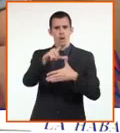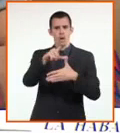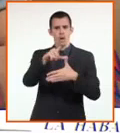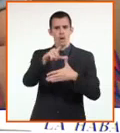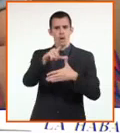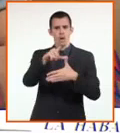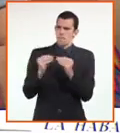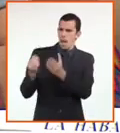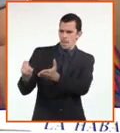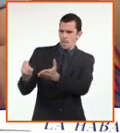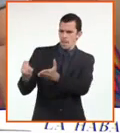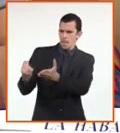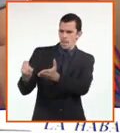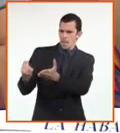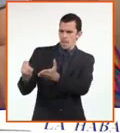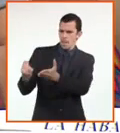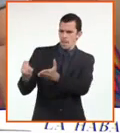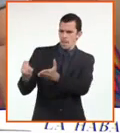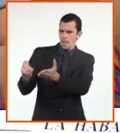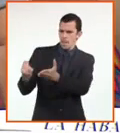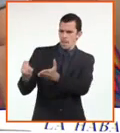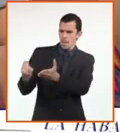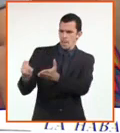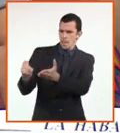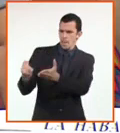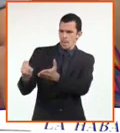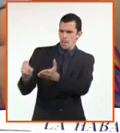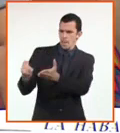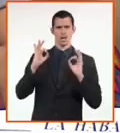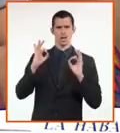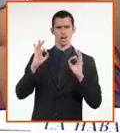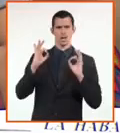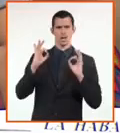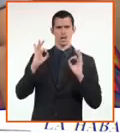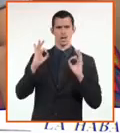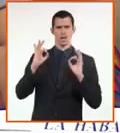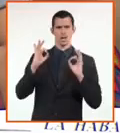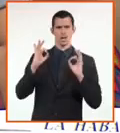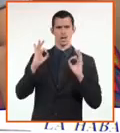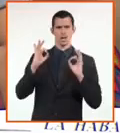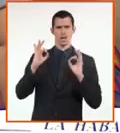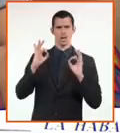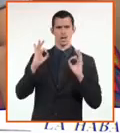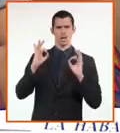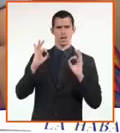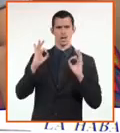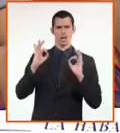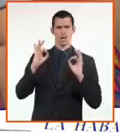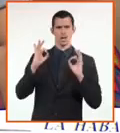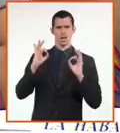también apoyarlos donde quiera que habido un desastre, ha estado ahí